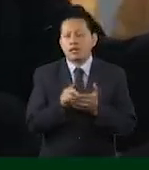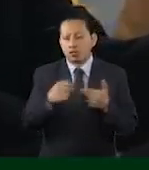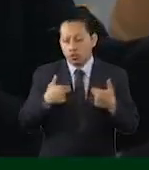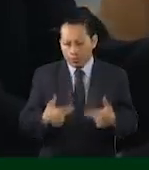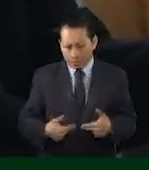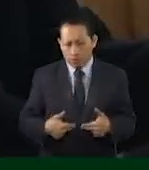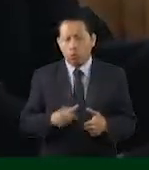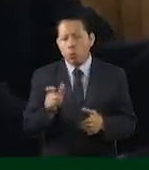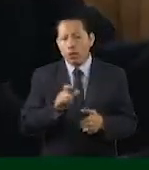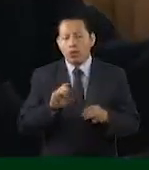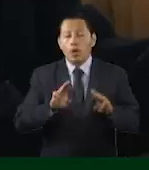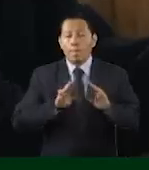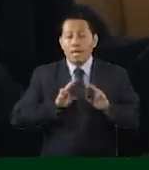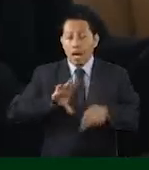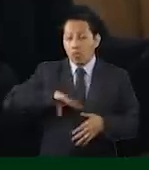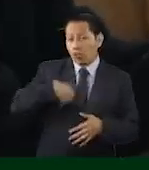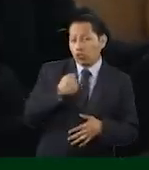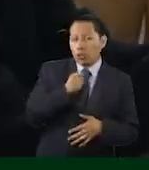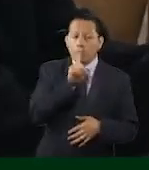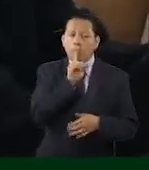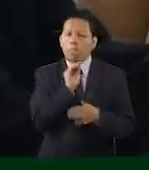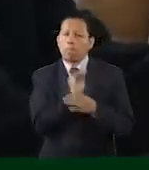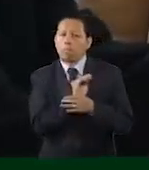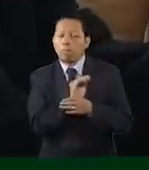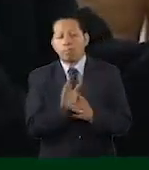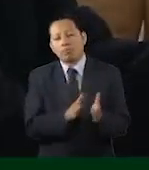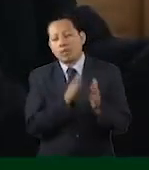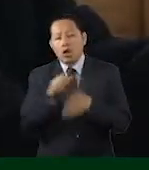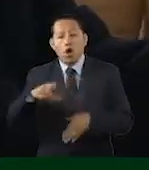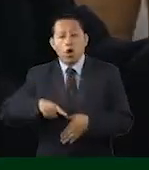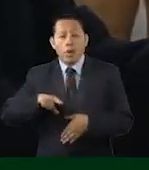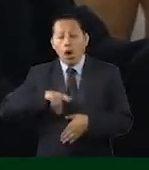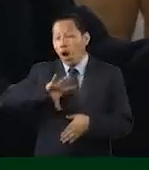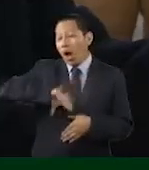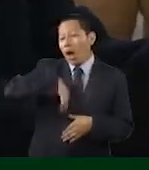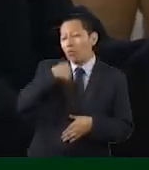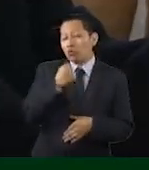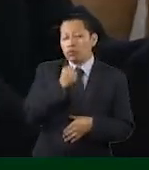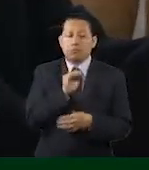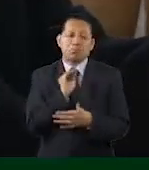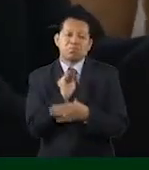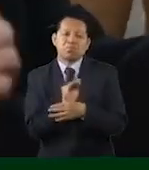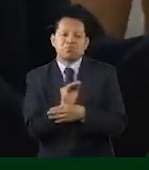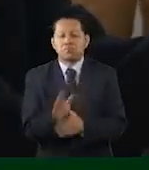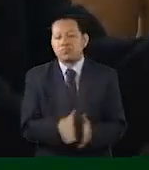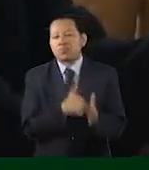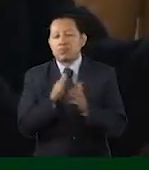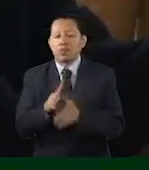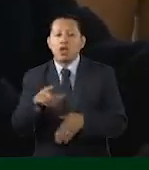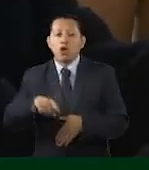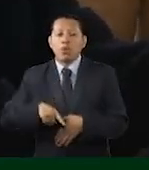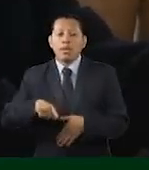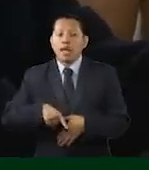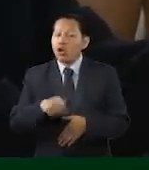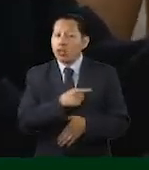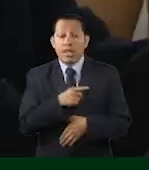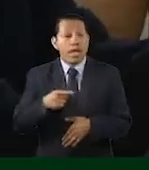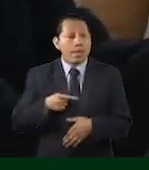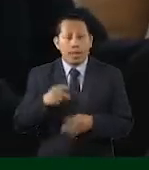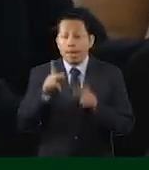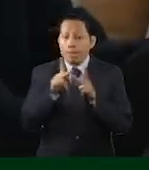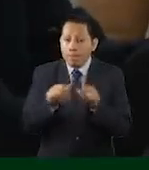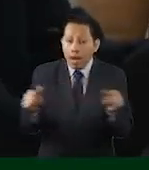militares, ha callado ante abusos del gobierno y ha callado ante la obligación del gobierno de brindar paz, de